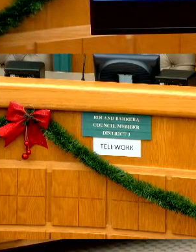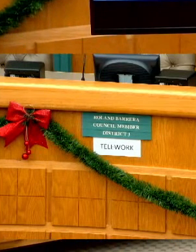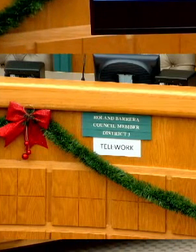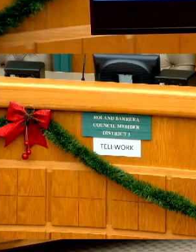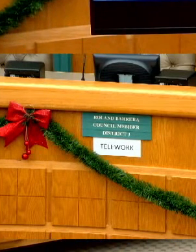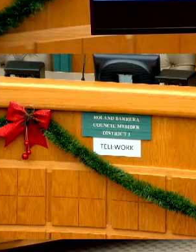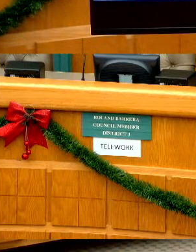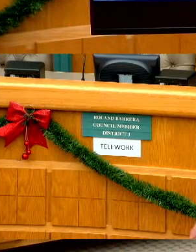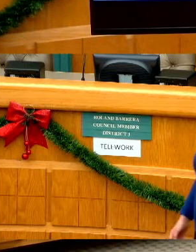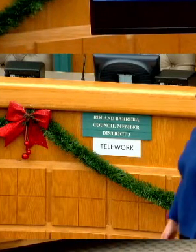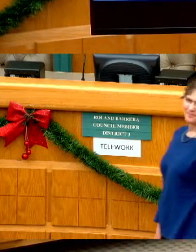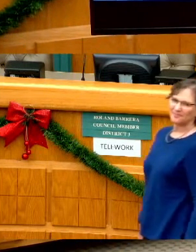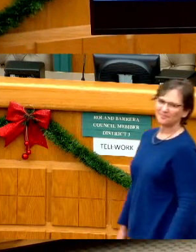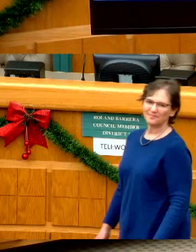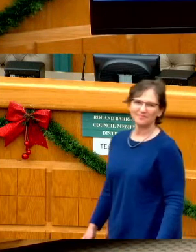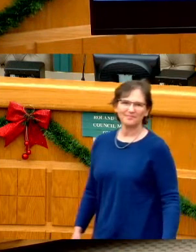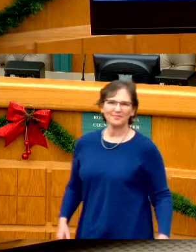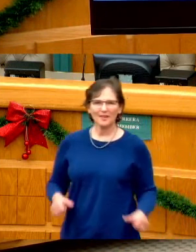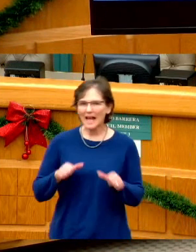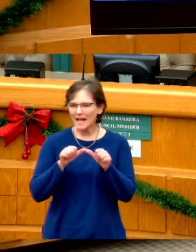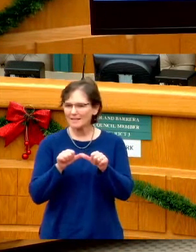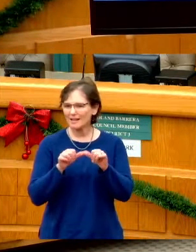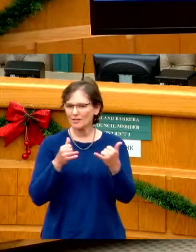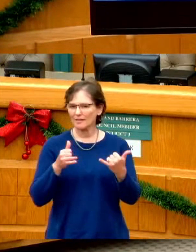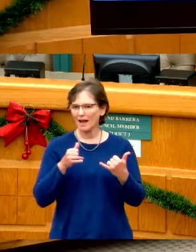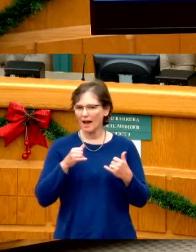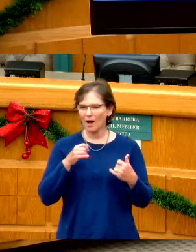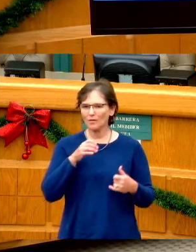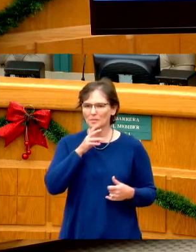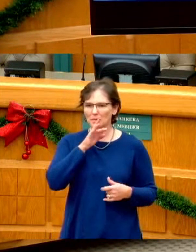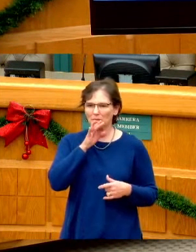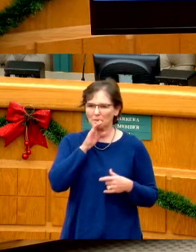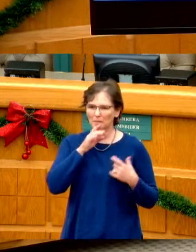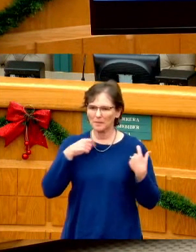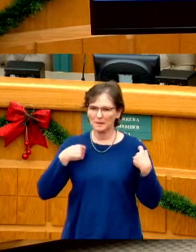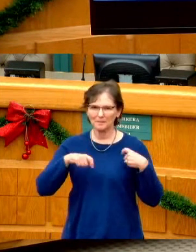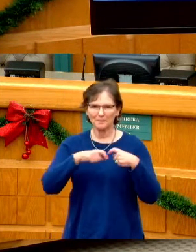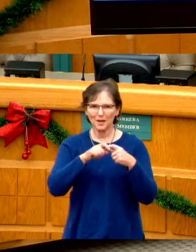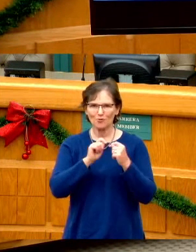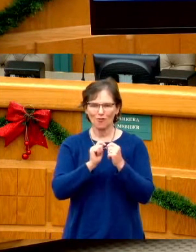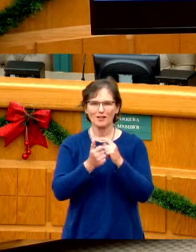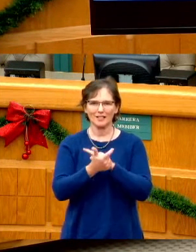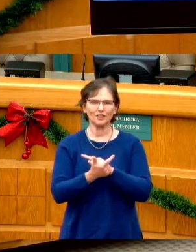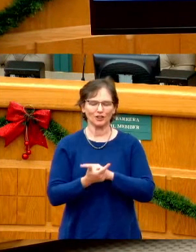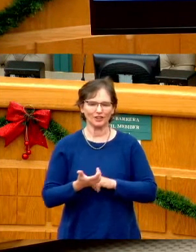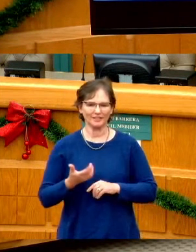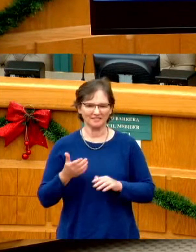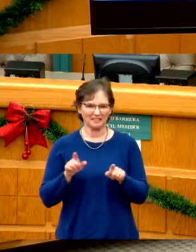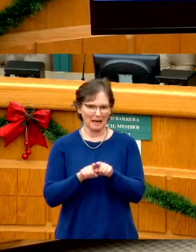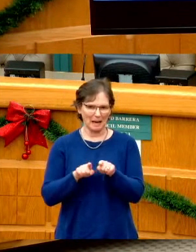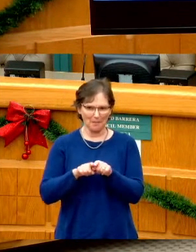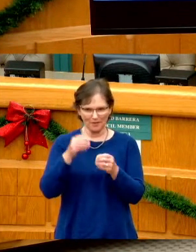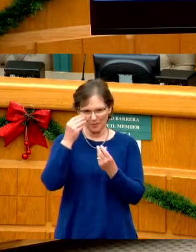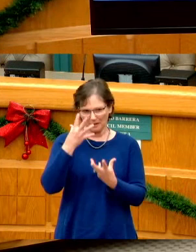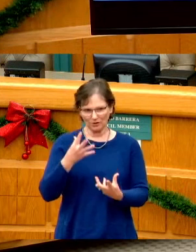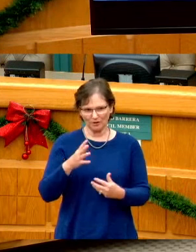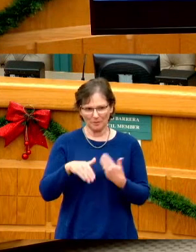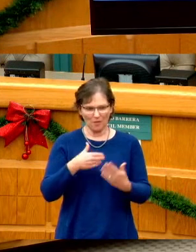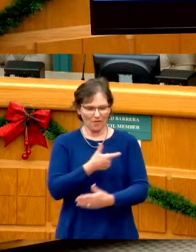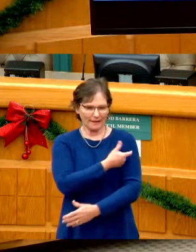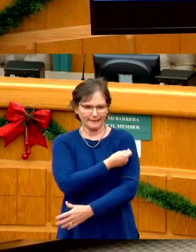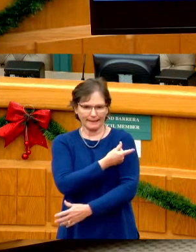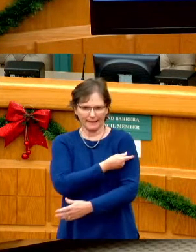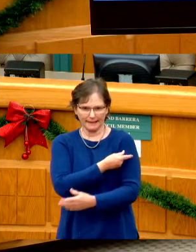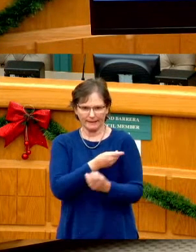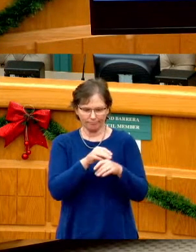médicos de emergencia, los trabajadores de atención médica a domicilio, los residentes de instalaciones de atención a largo plazo, así como los trabajadores de atención